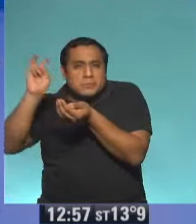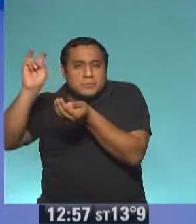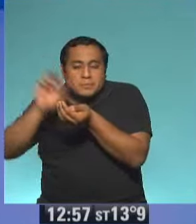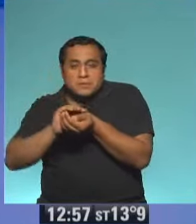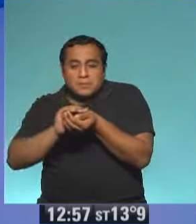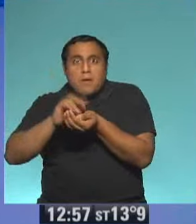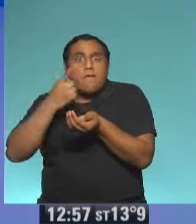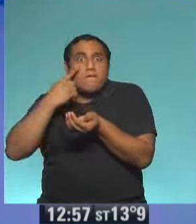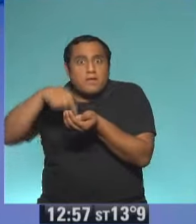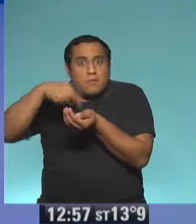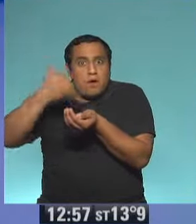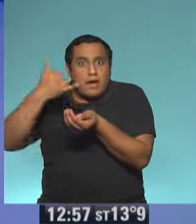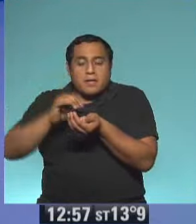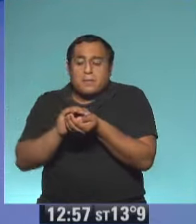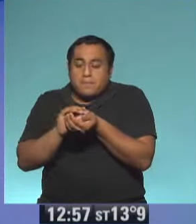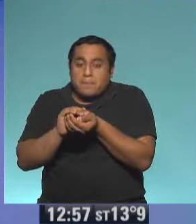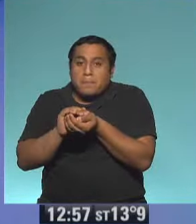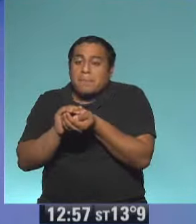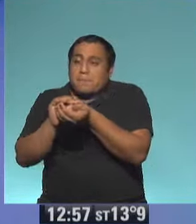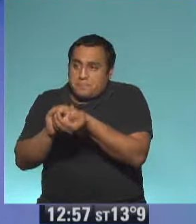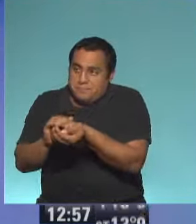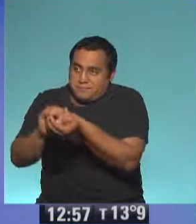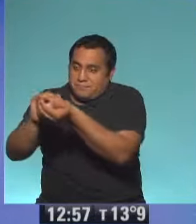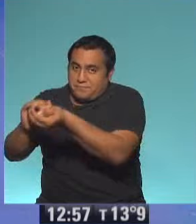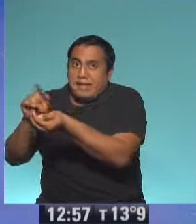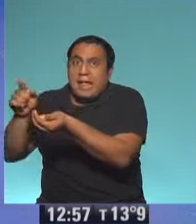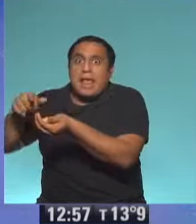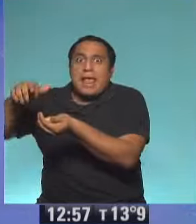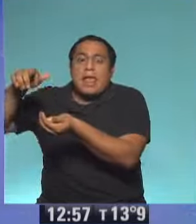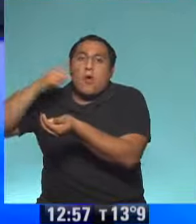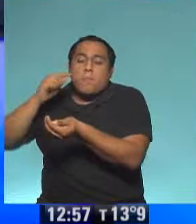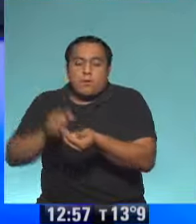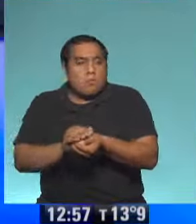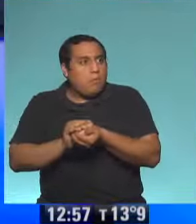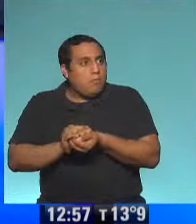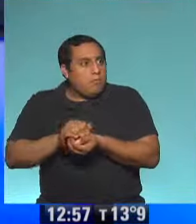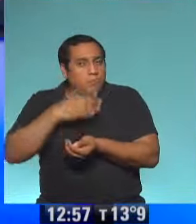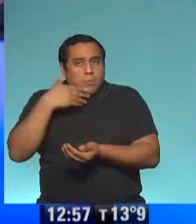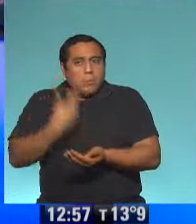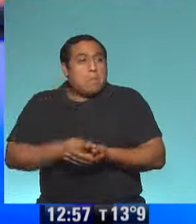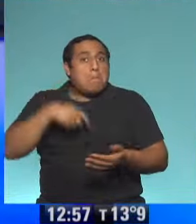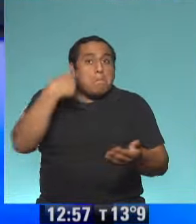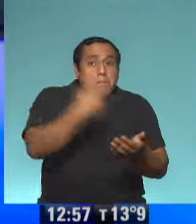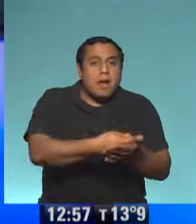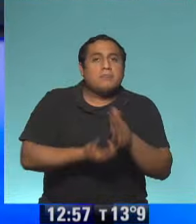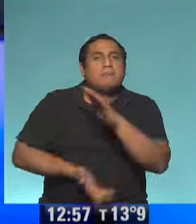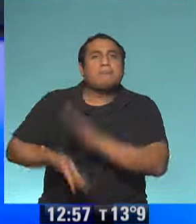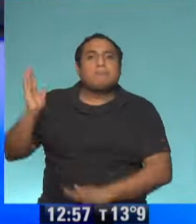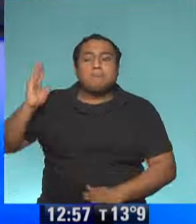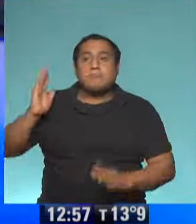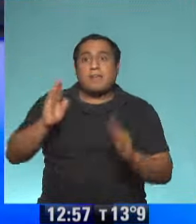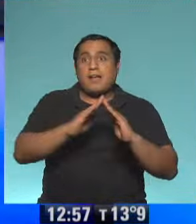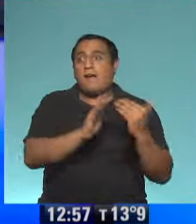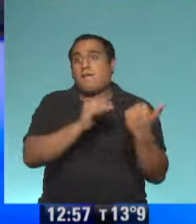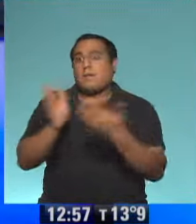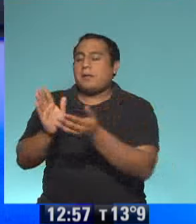en la mano. Con toda delicadeza se lo entregó al cliente. El hombre estaba muy impresionado. Le pagó y se fue. En la vereda dejó